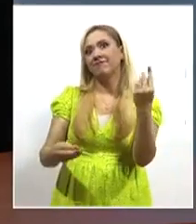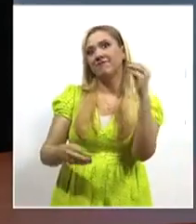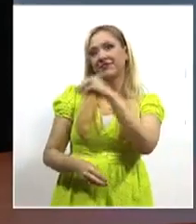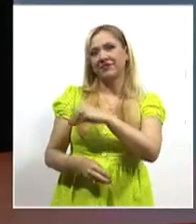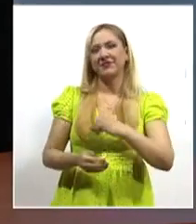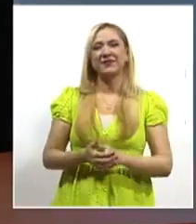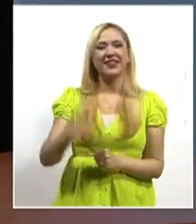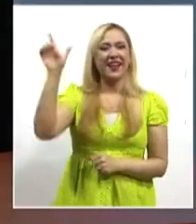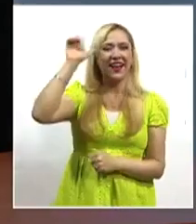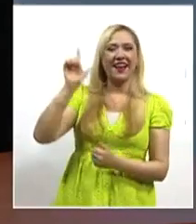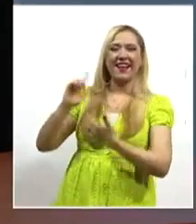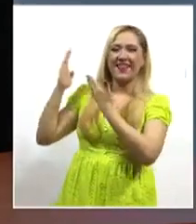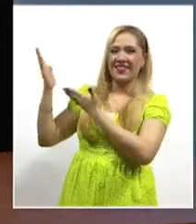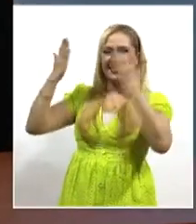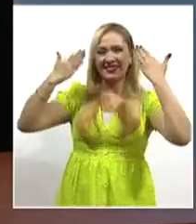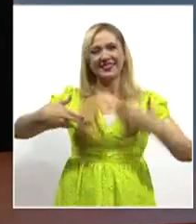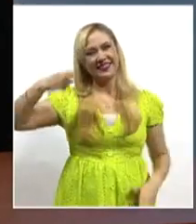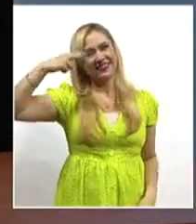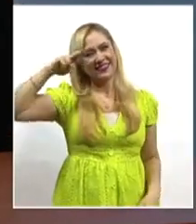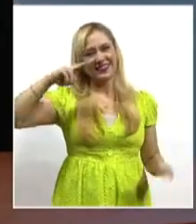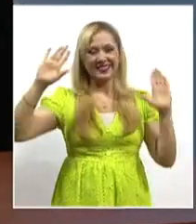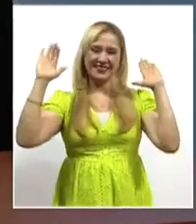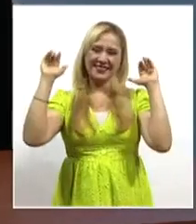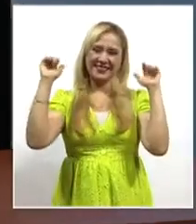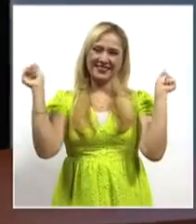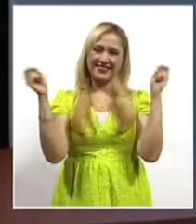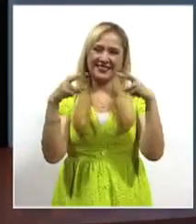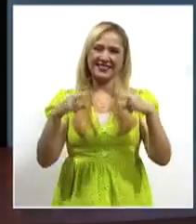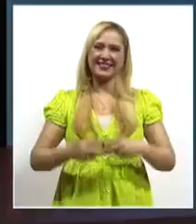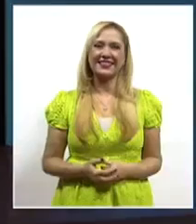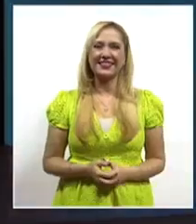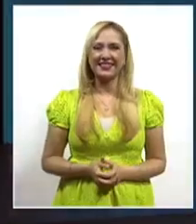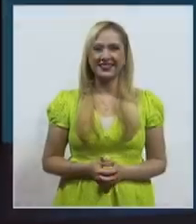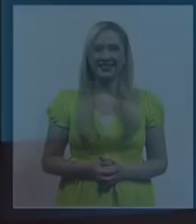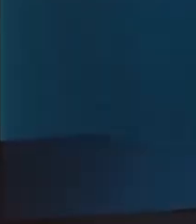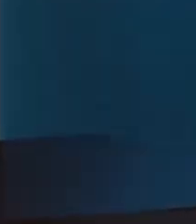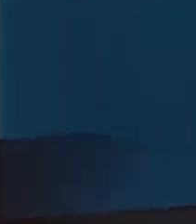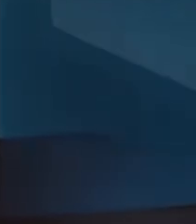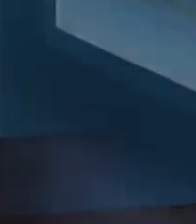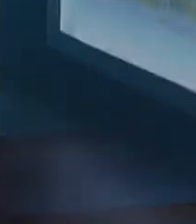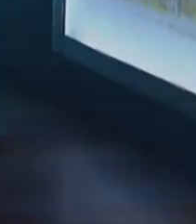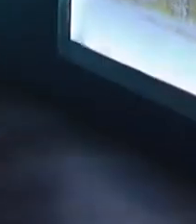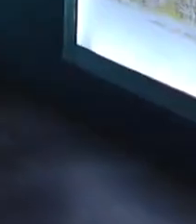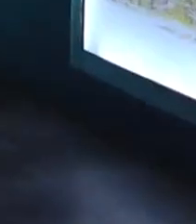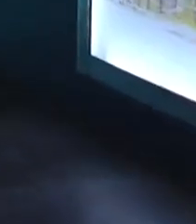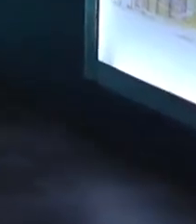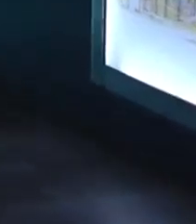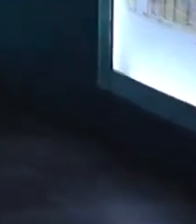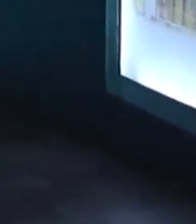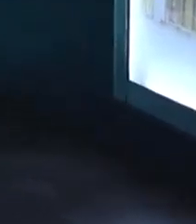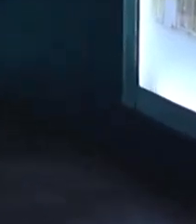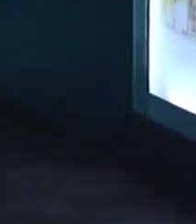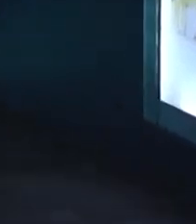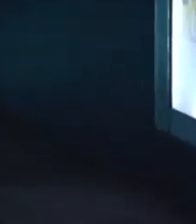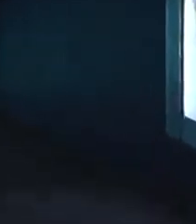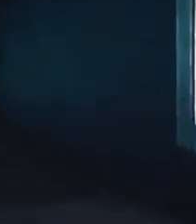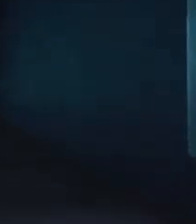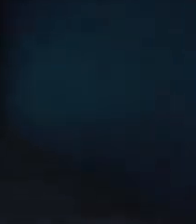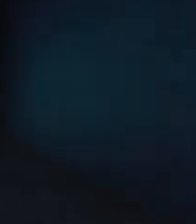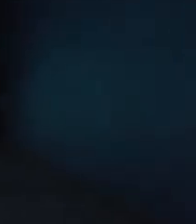Soy Laura Murillo. Gracias por su atención. Hasta pronto.